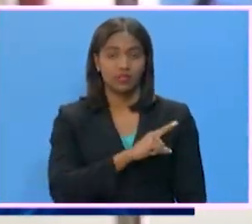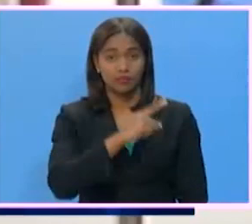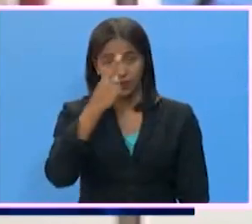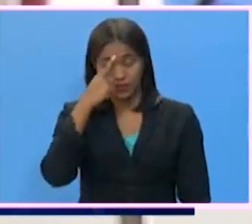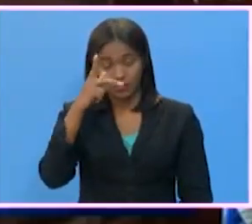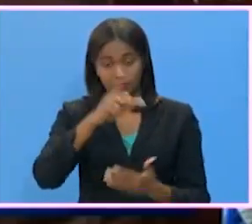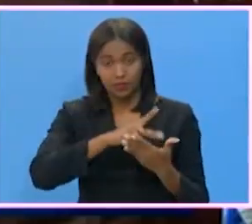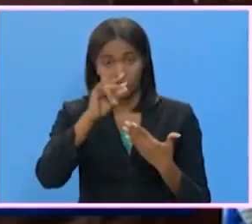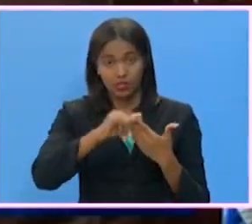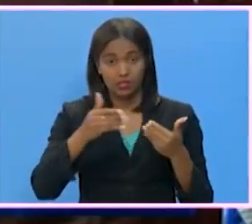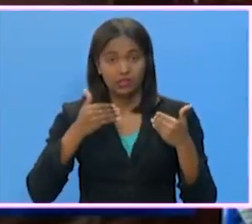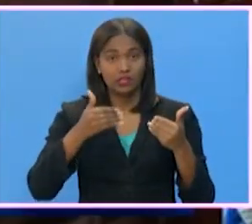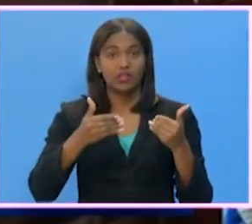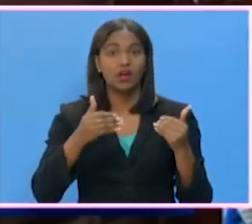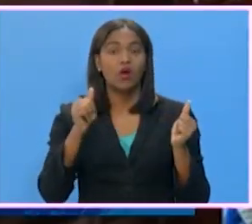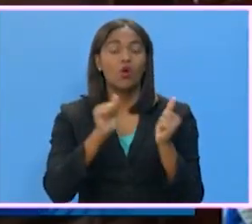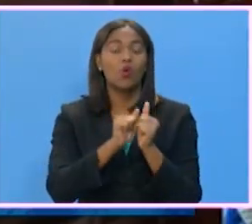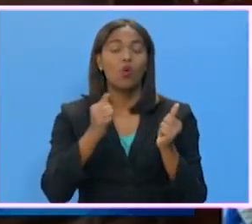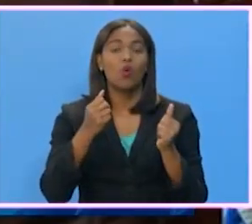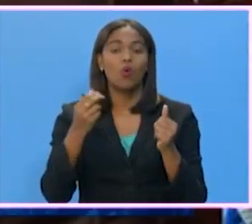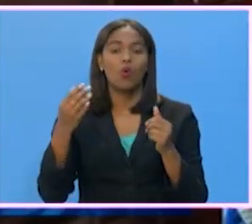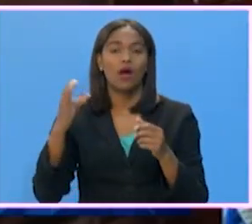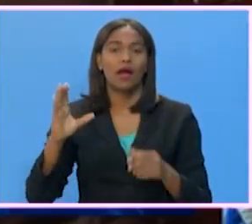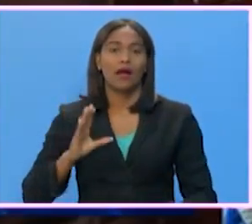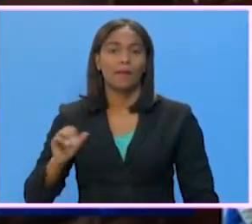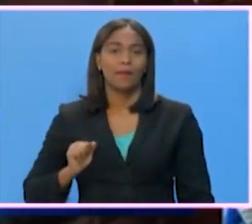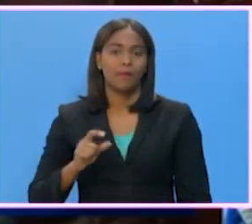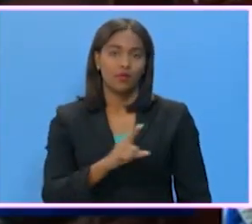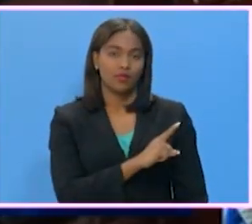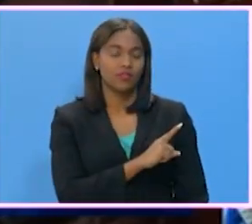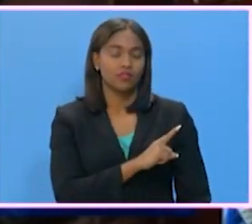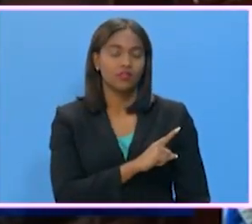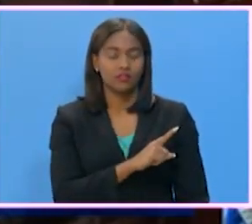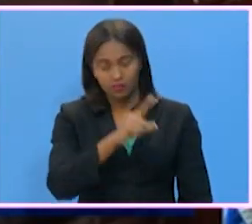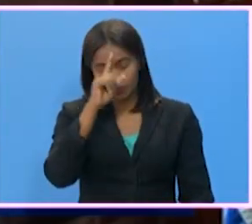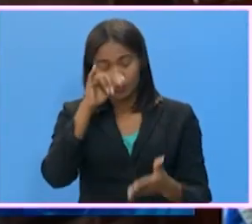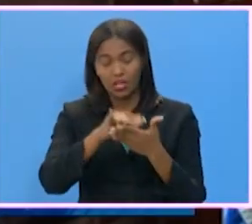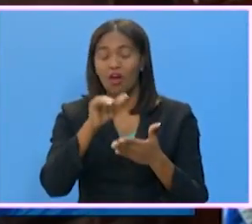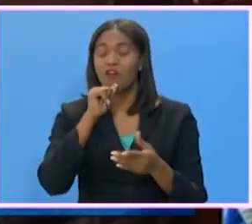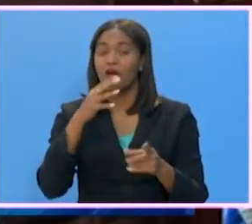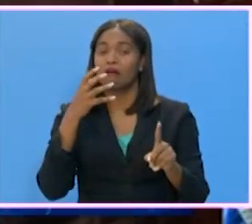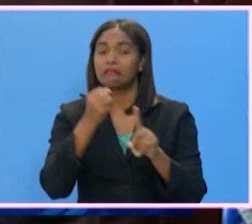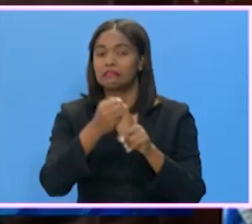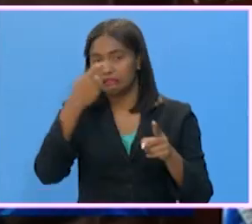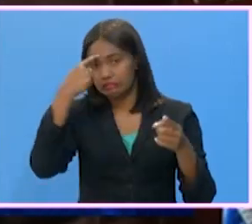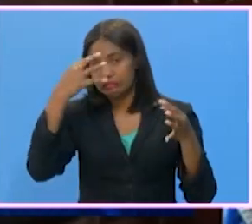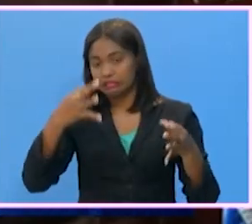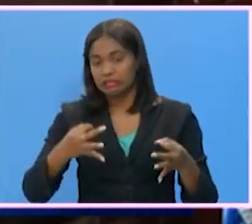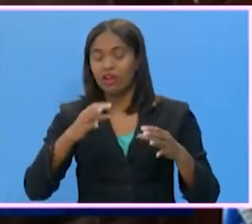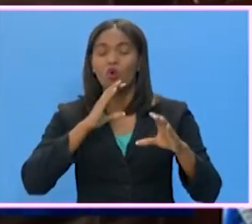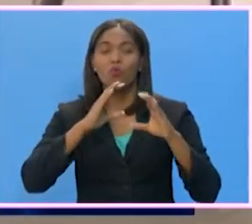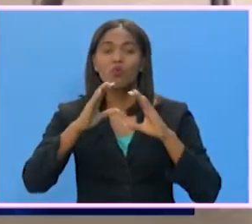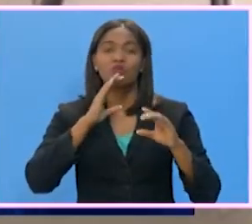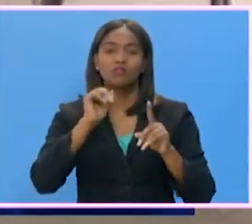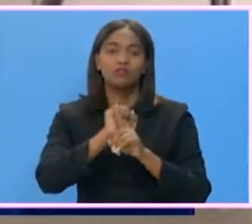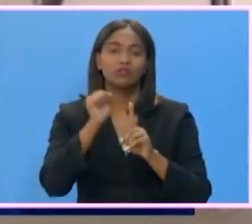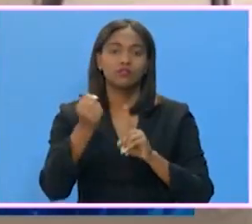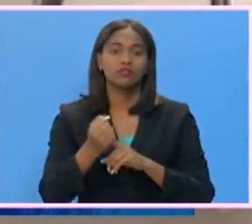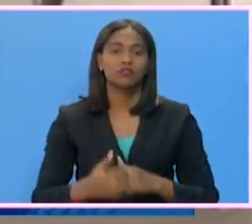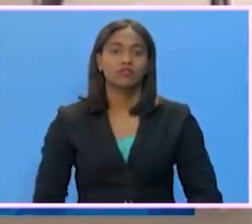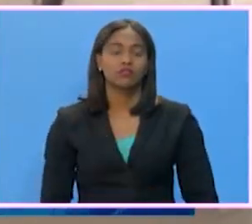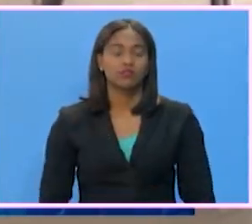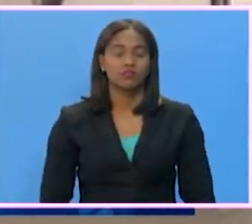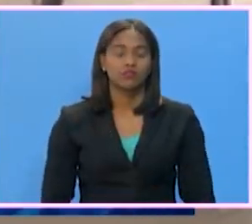proyecto se fusione con uno que cursa en la Cámara de Diputados, de forma que no afecte el ejercicio de la comunicación social. Debió